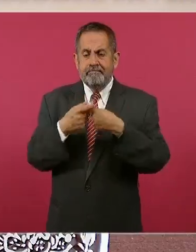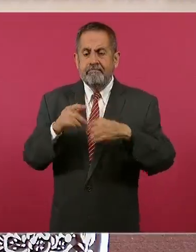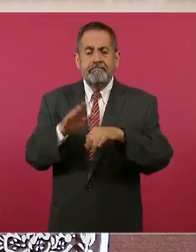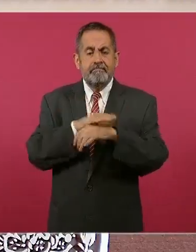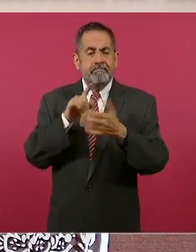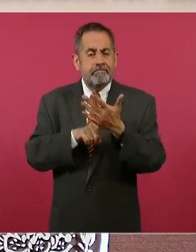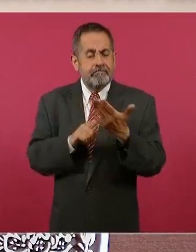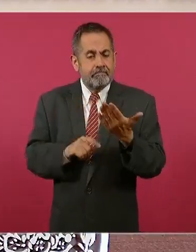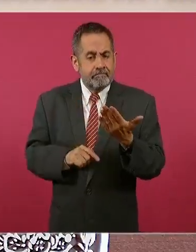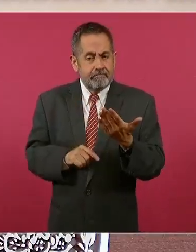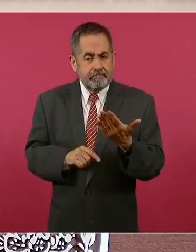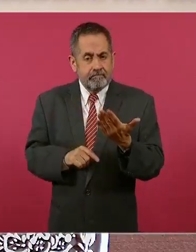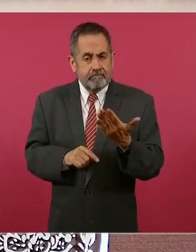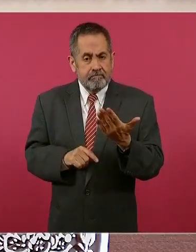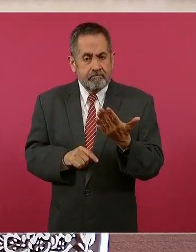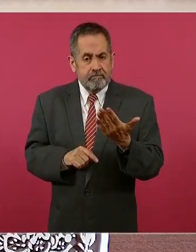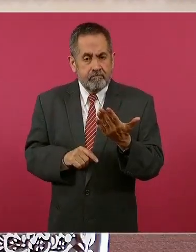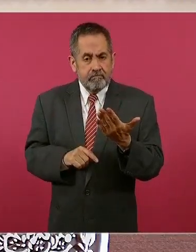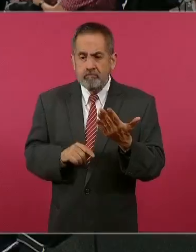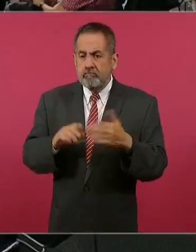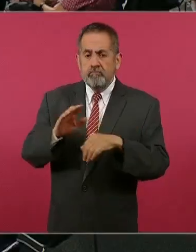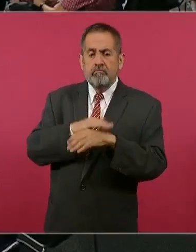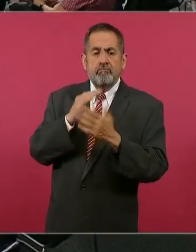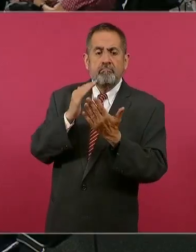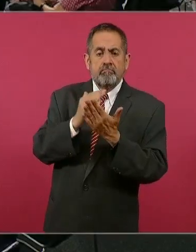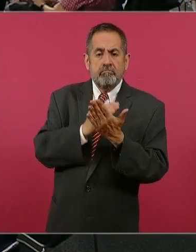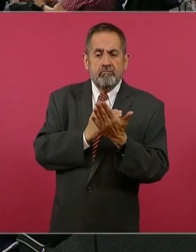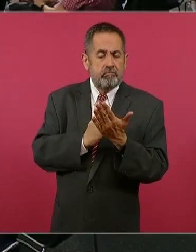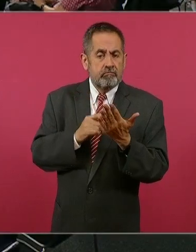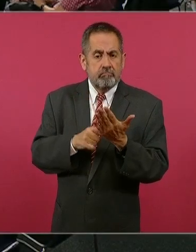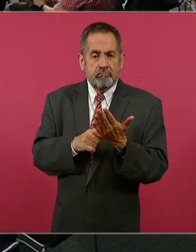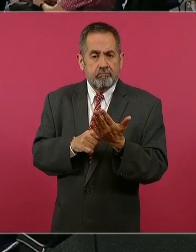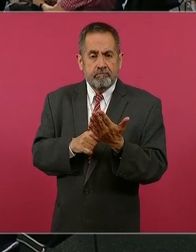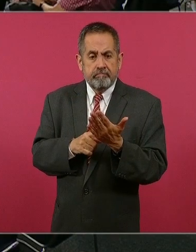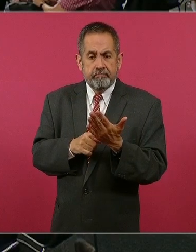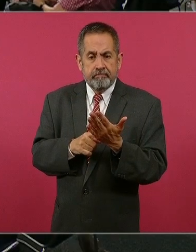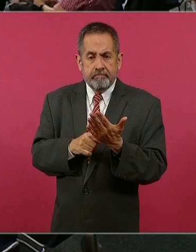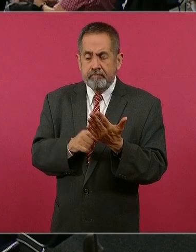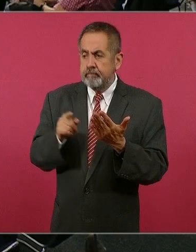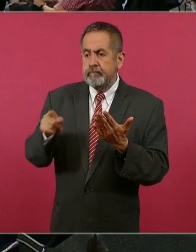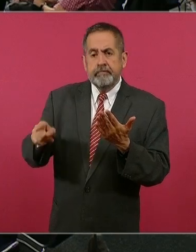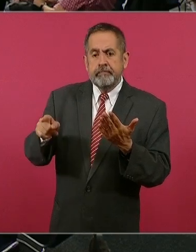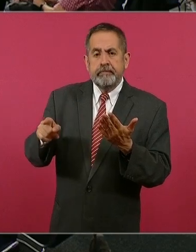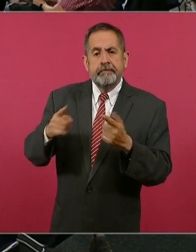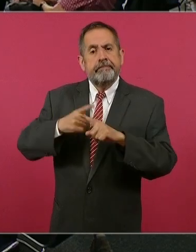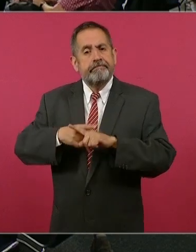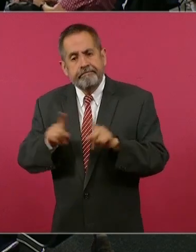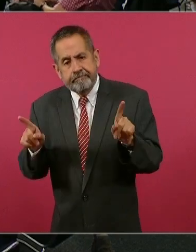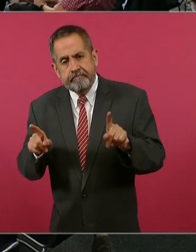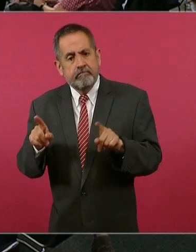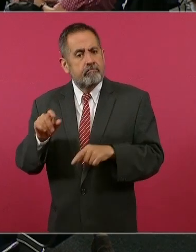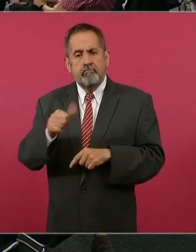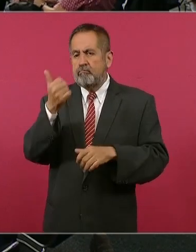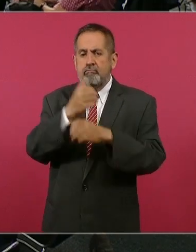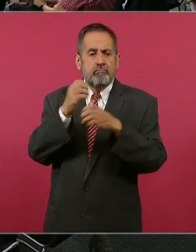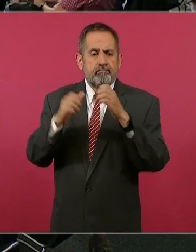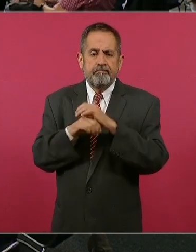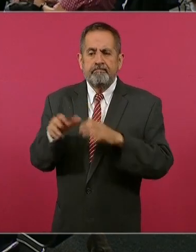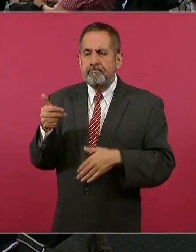tienen, fueron planteados no dentro de la cuestión de la reforma educativa, sino por otro,